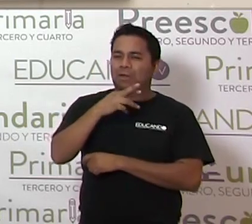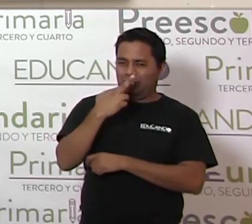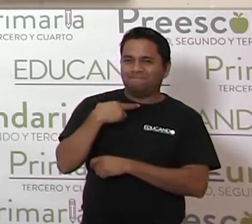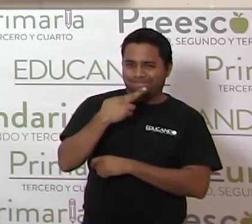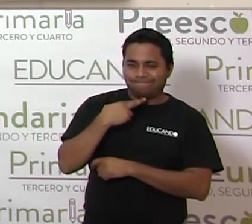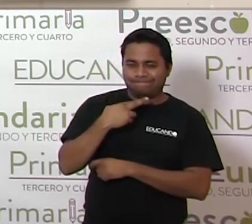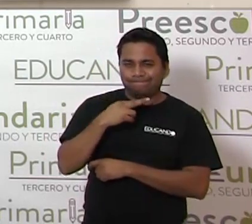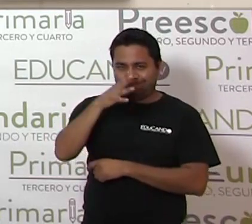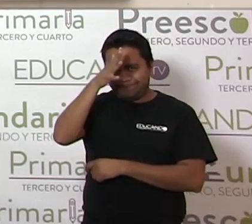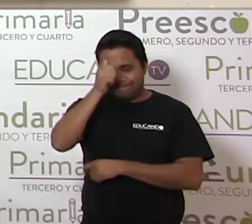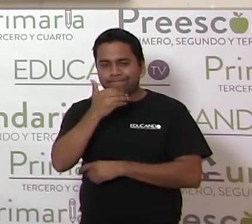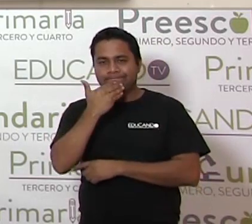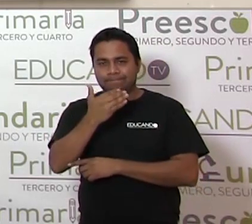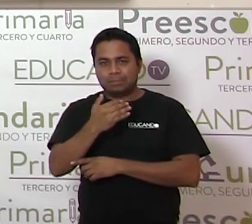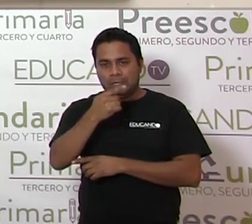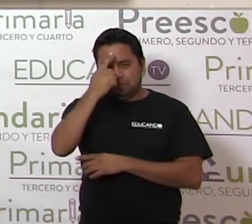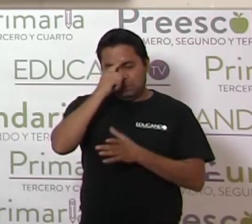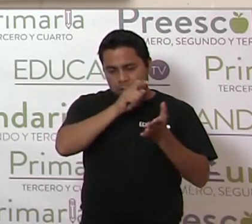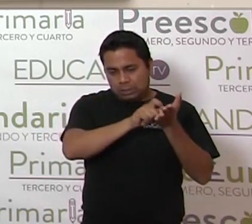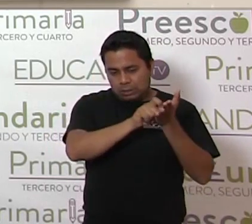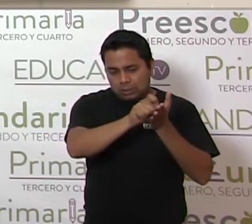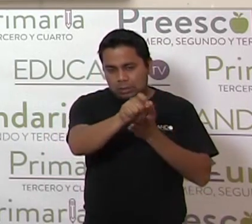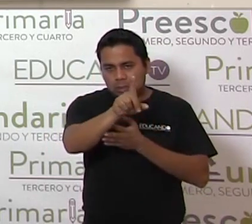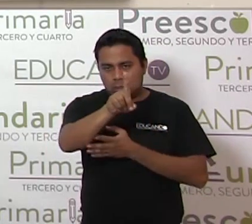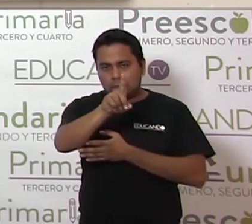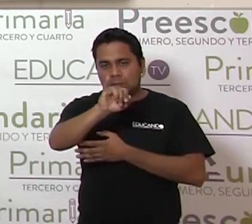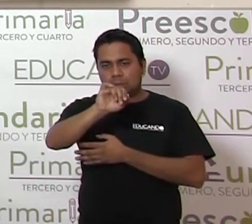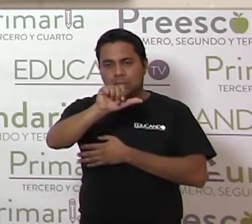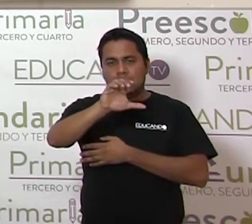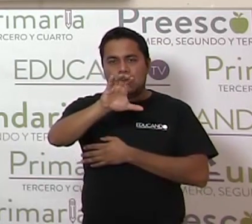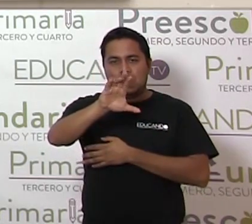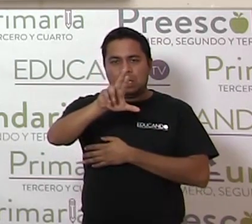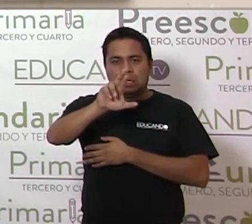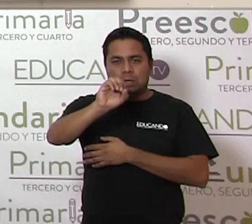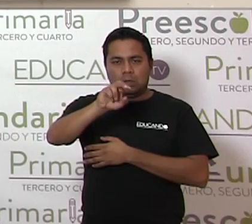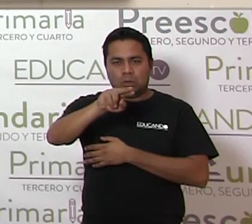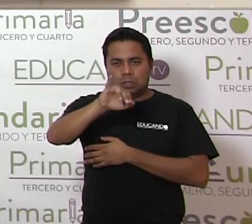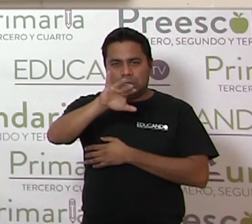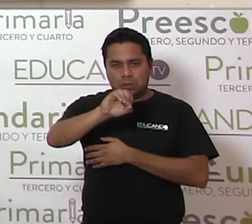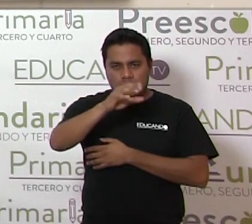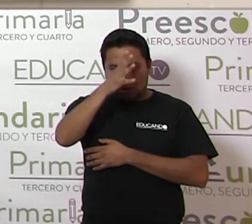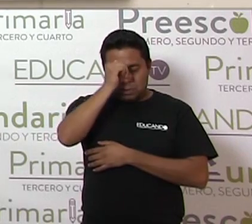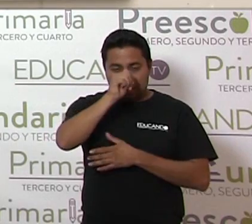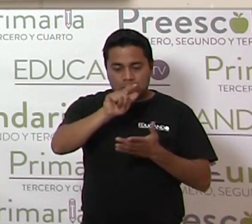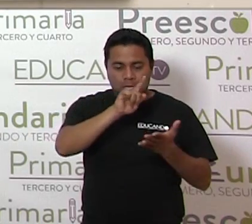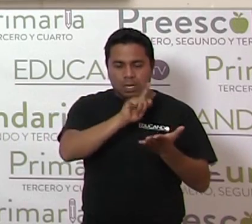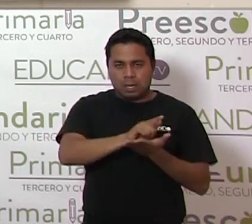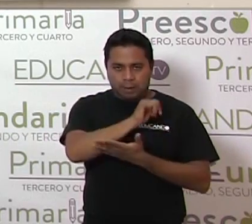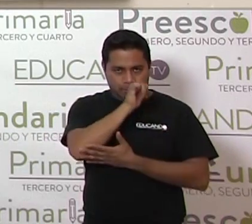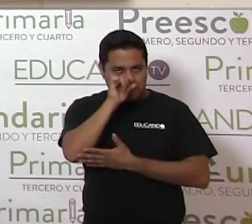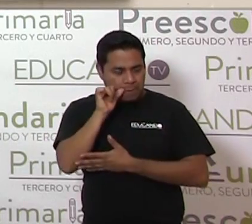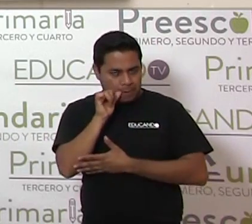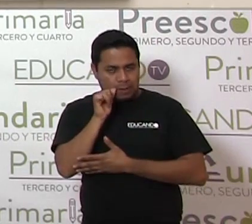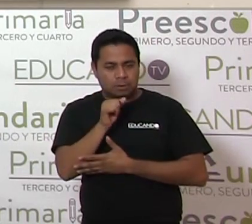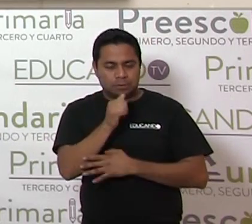parece? Nuestros acontecimientos diacrónicos. Tenemos la Ley Juárez